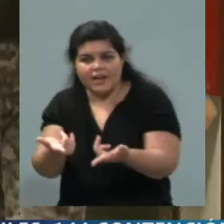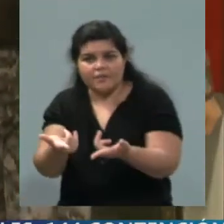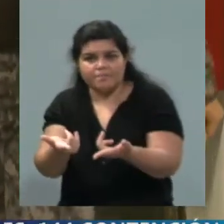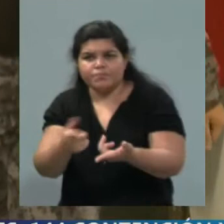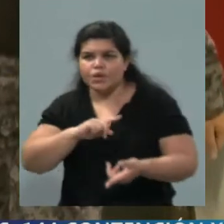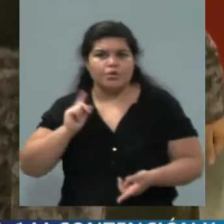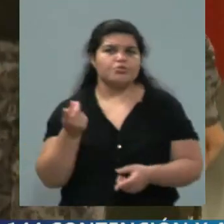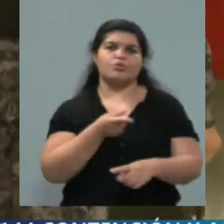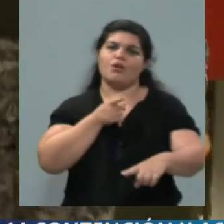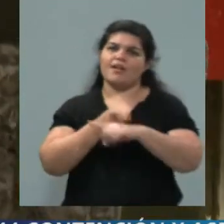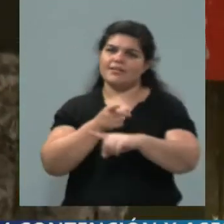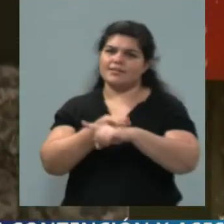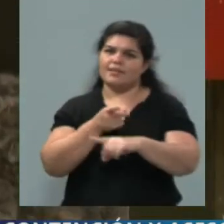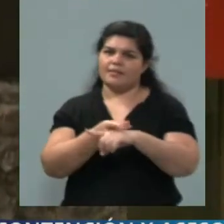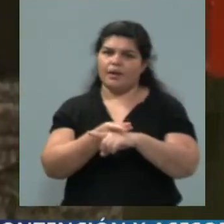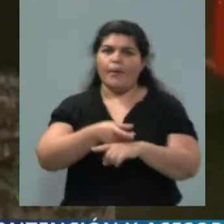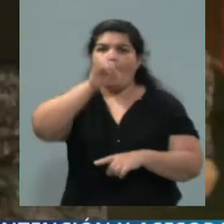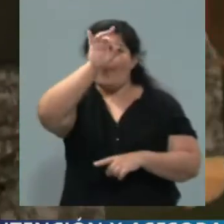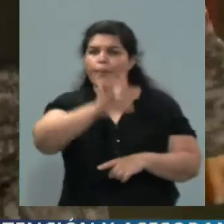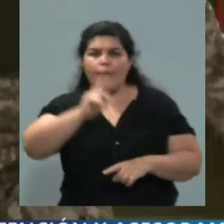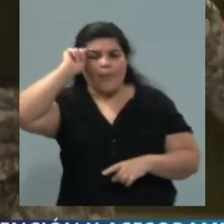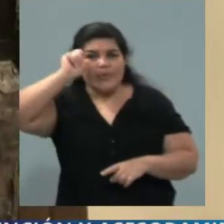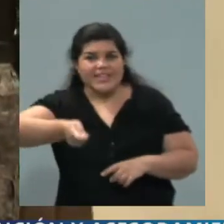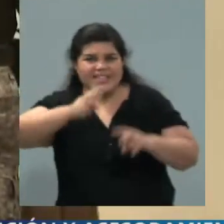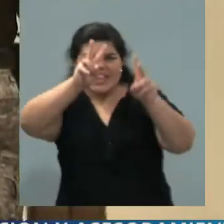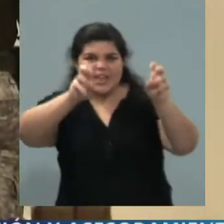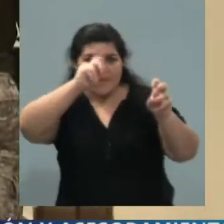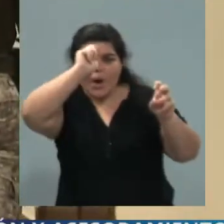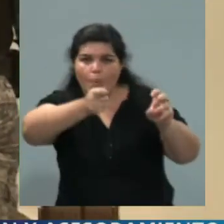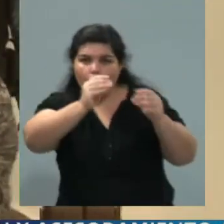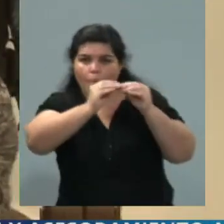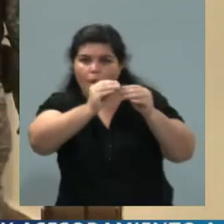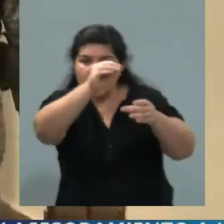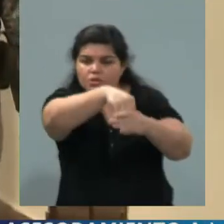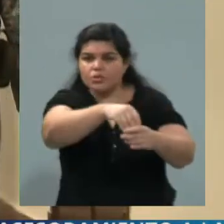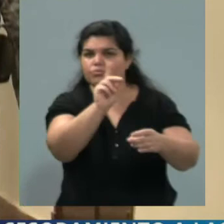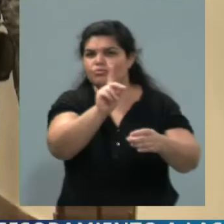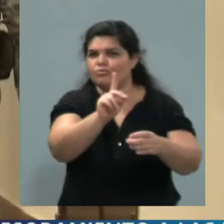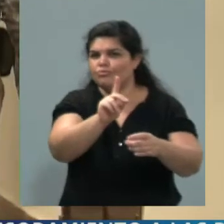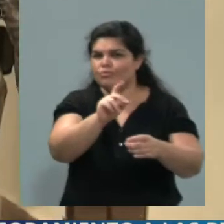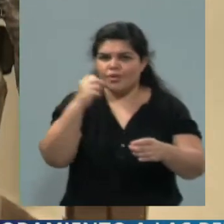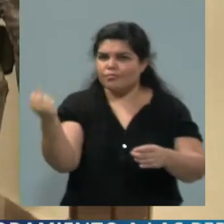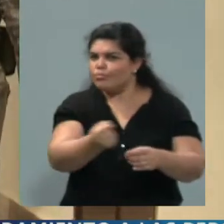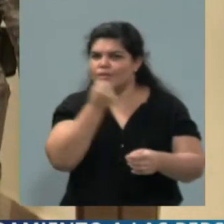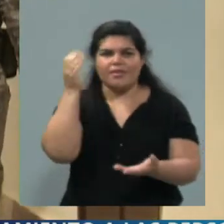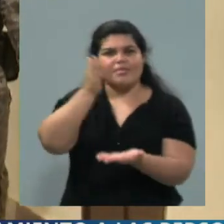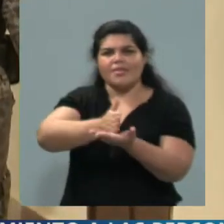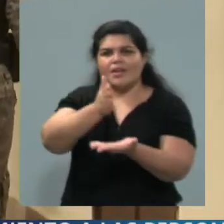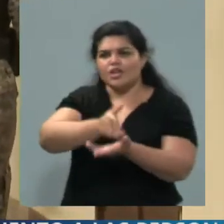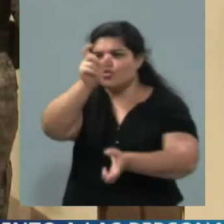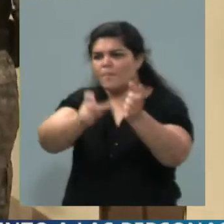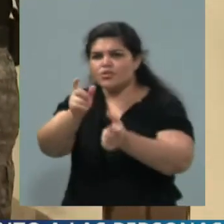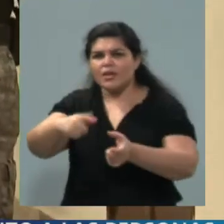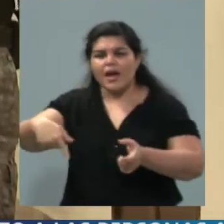No es solamente la justicia en el campo de lo judicial, sino la restitución de derechos a sobrevivientes,